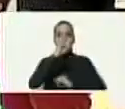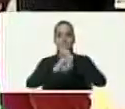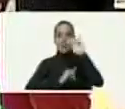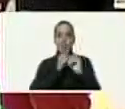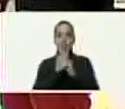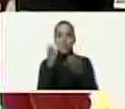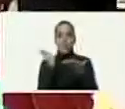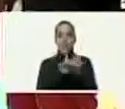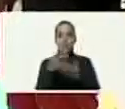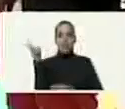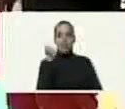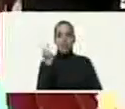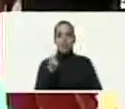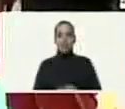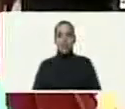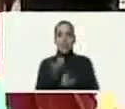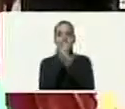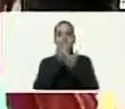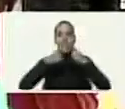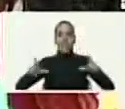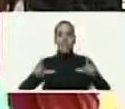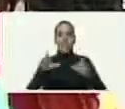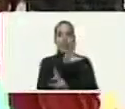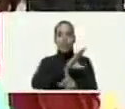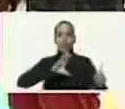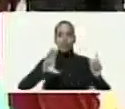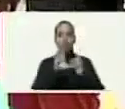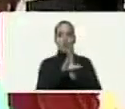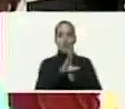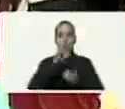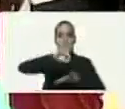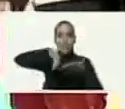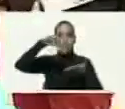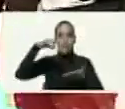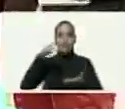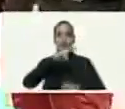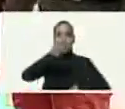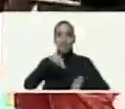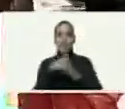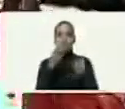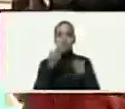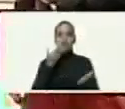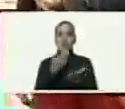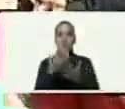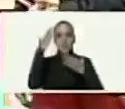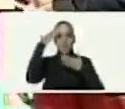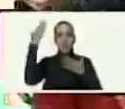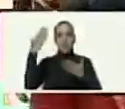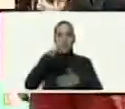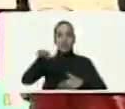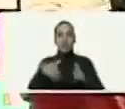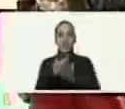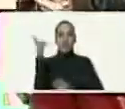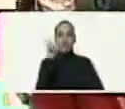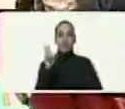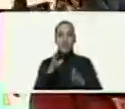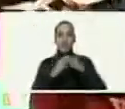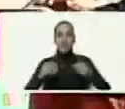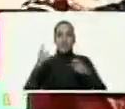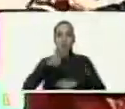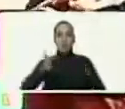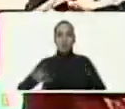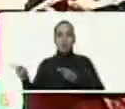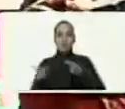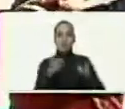de Venezuela. La libertad, la cultura y el espíritu nacional. Muchas gracias. Saludos a toda Venezuela y a todos los invitados. Muchas